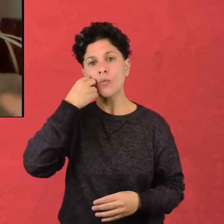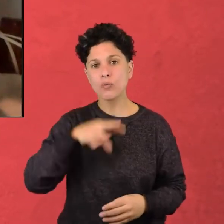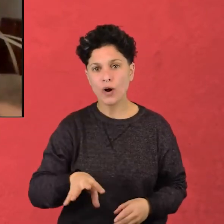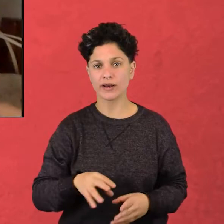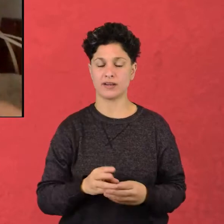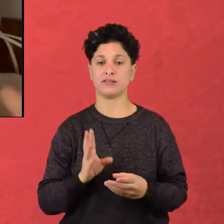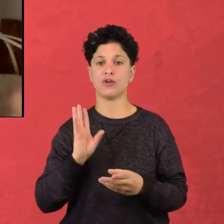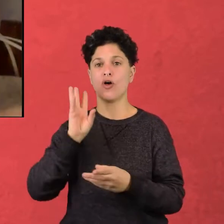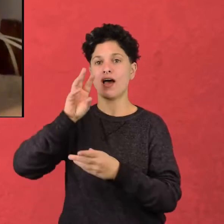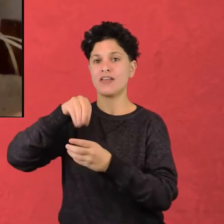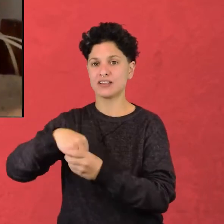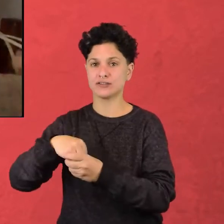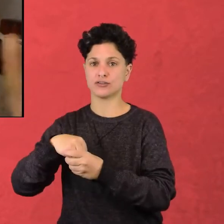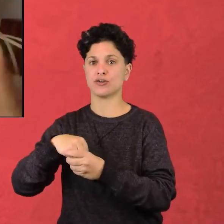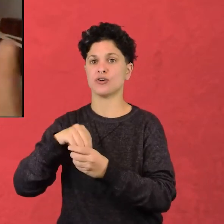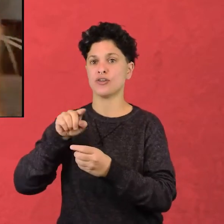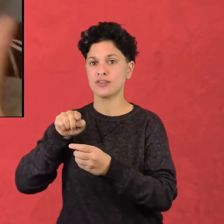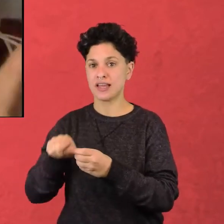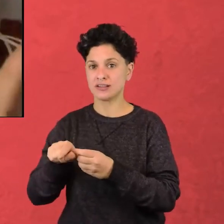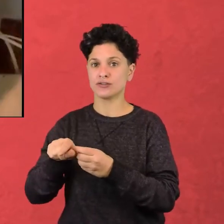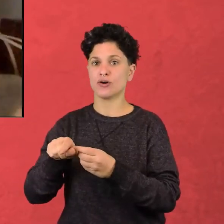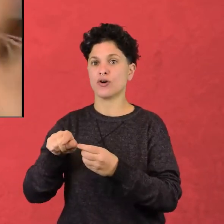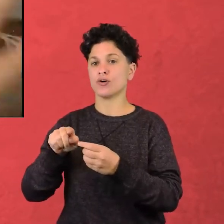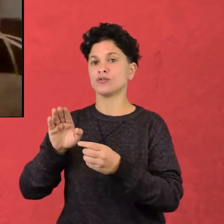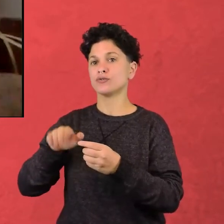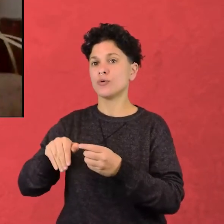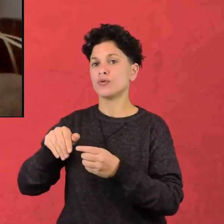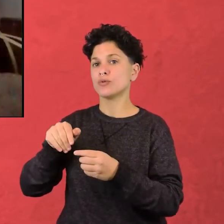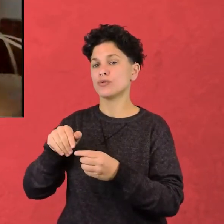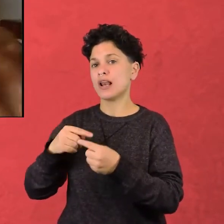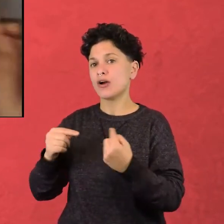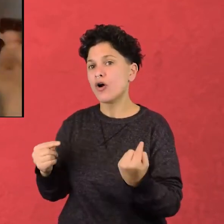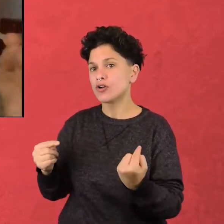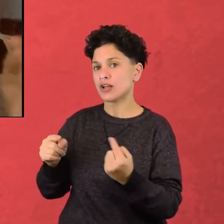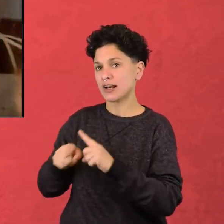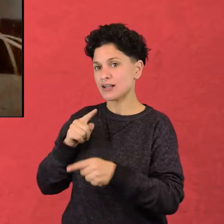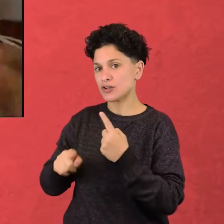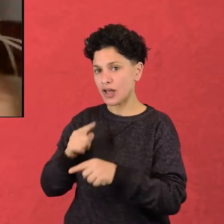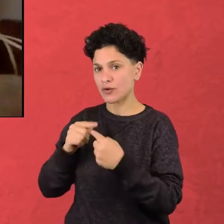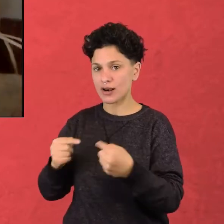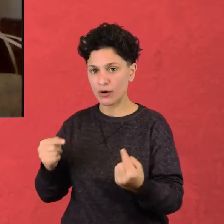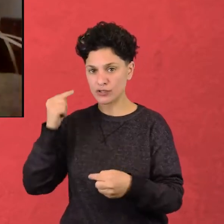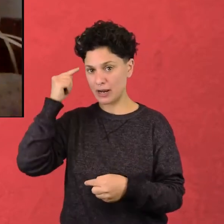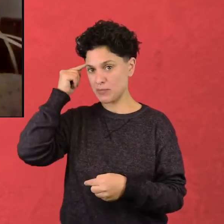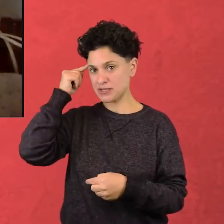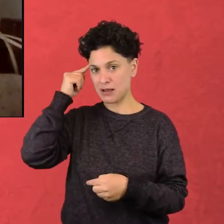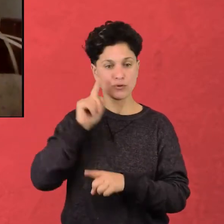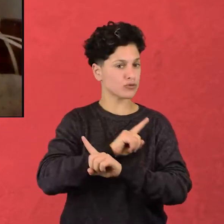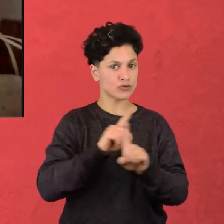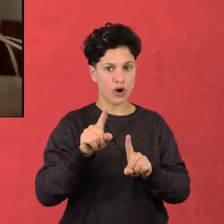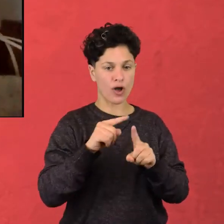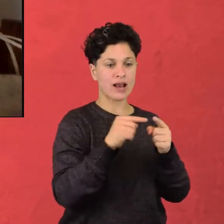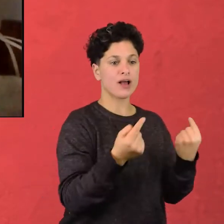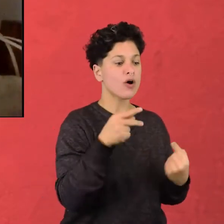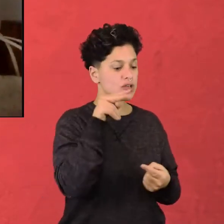buena voluntad, etc. O sea, todo lo que está no del lado fenoménico, sino del lado nouménico,